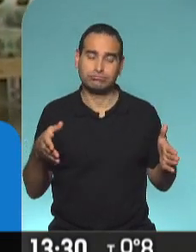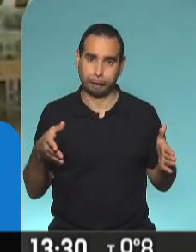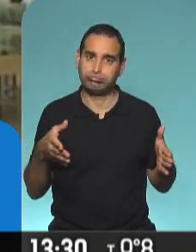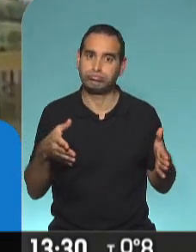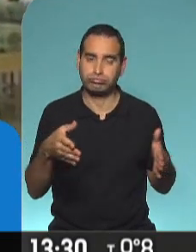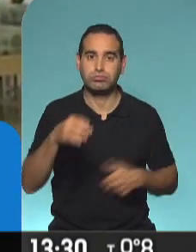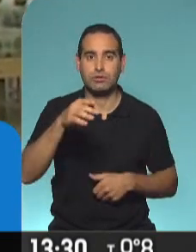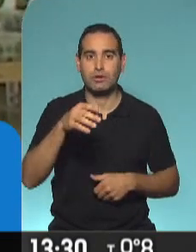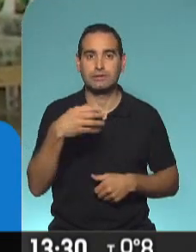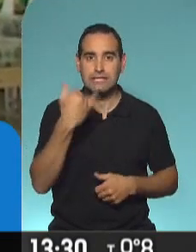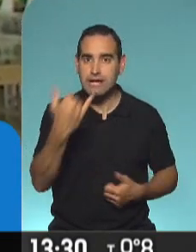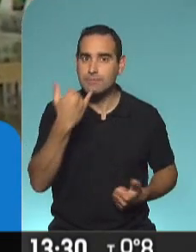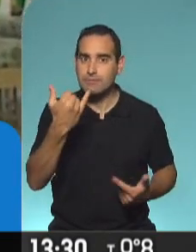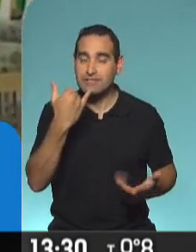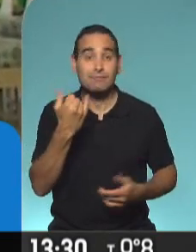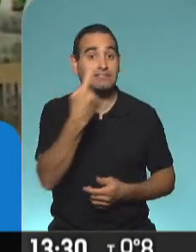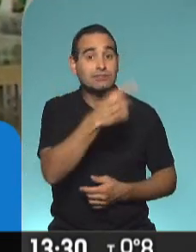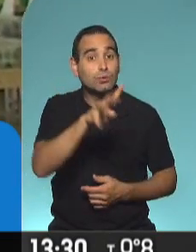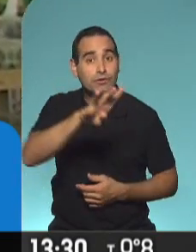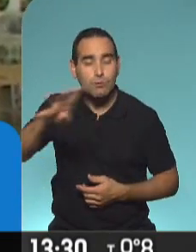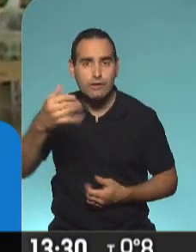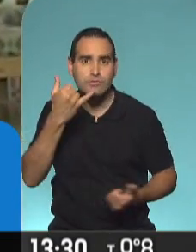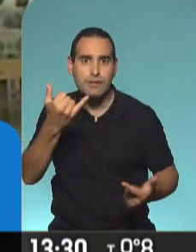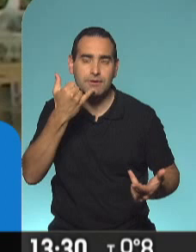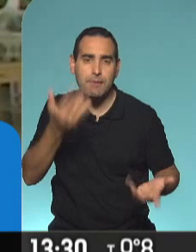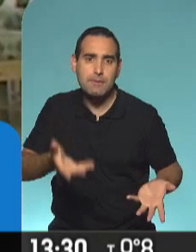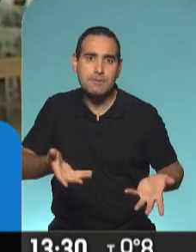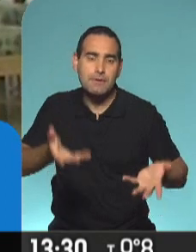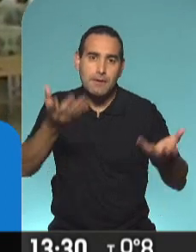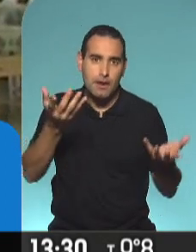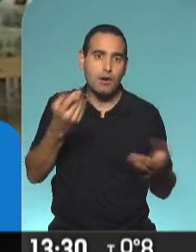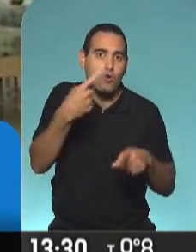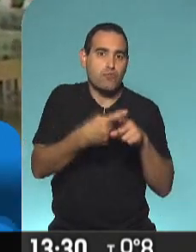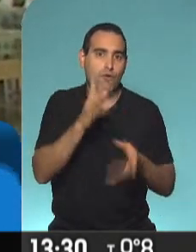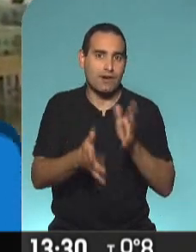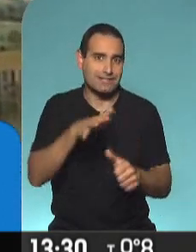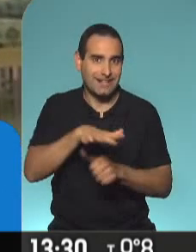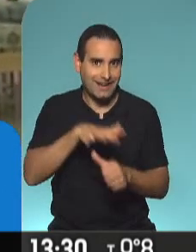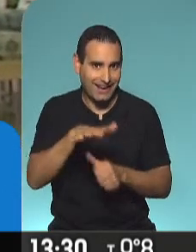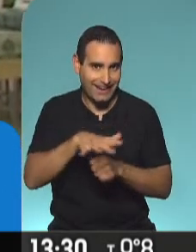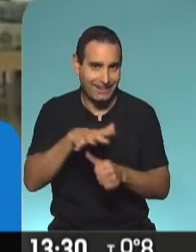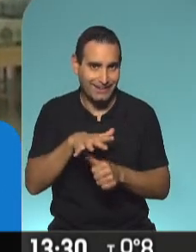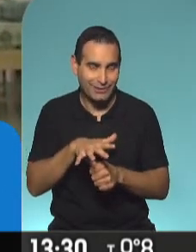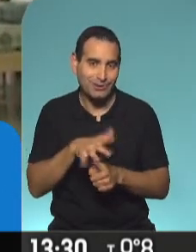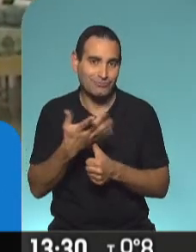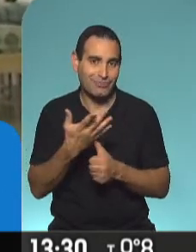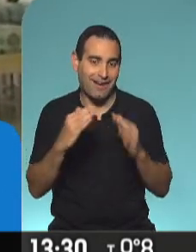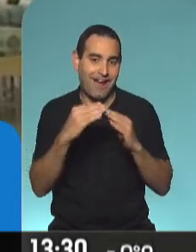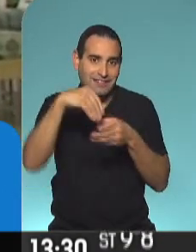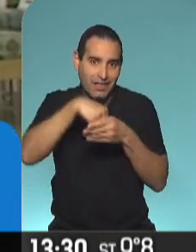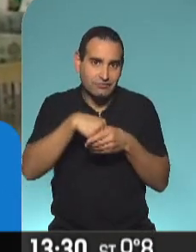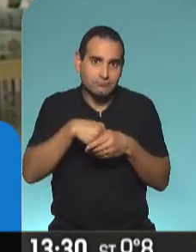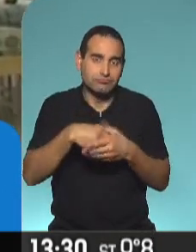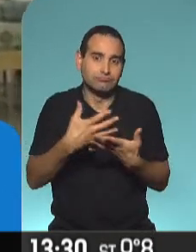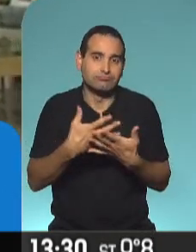la cantidad de llamadas al 144, de denuncias por violencia de género en el marco del hogar, pero bueno, por eso